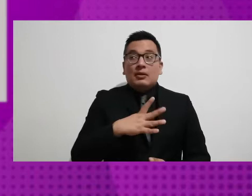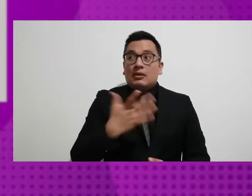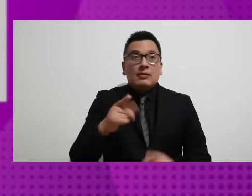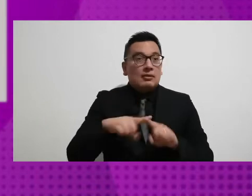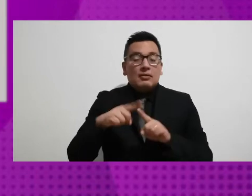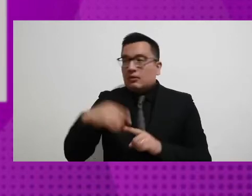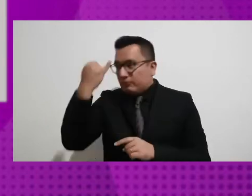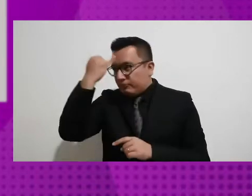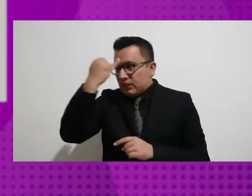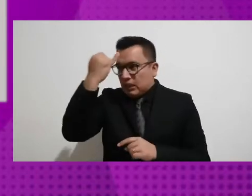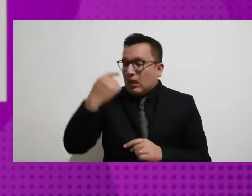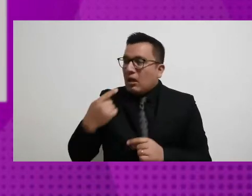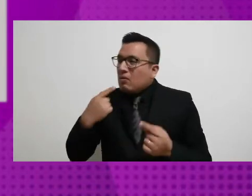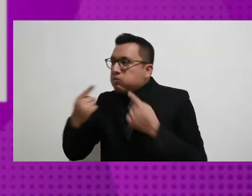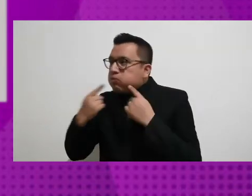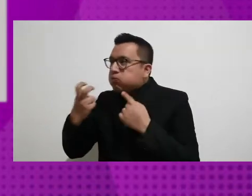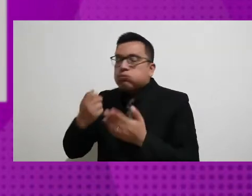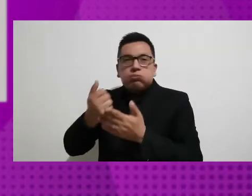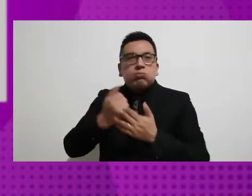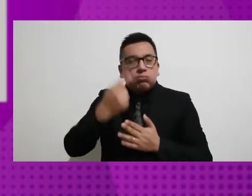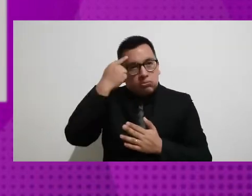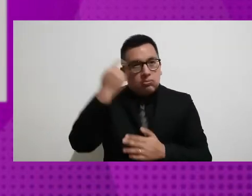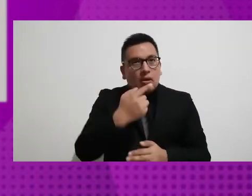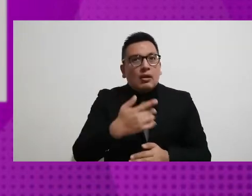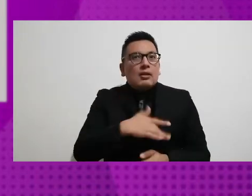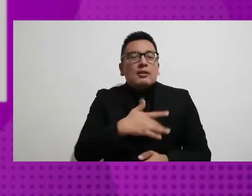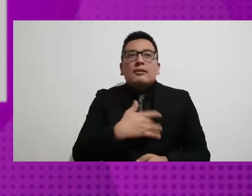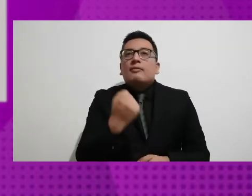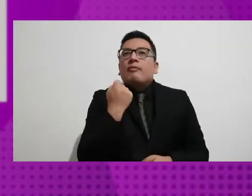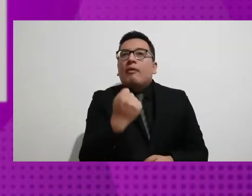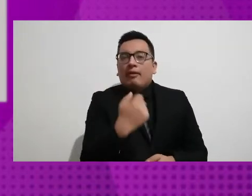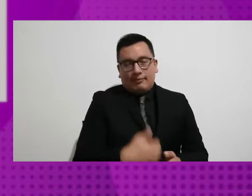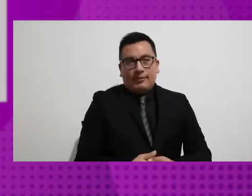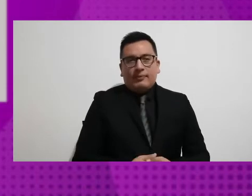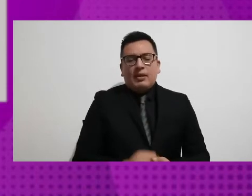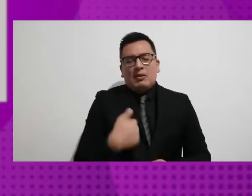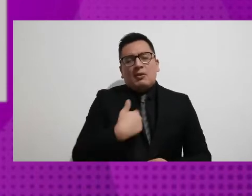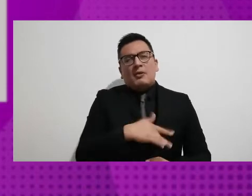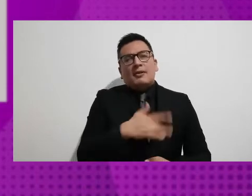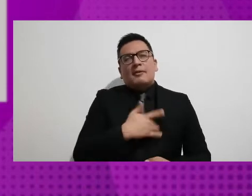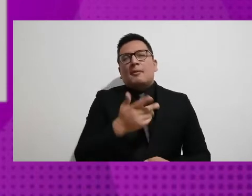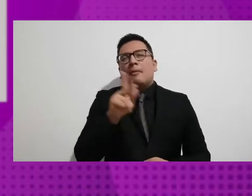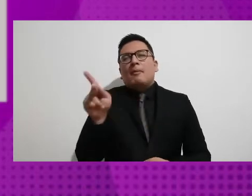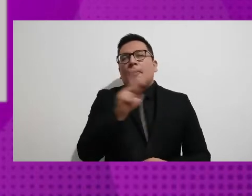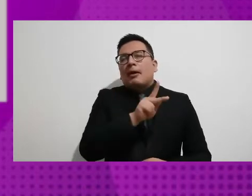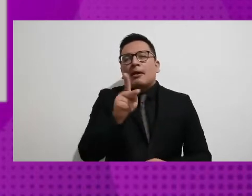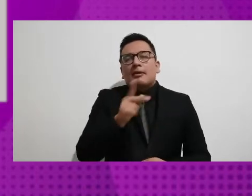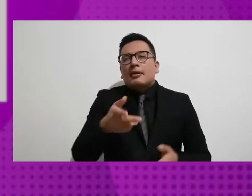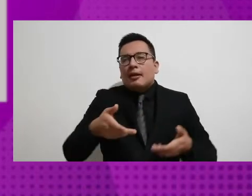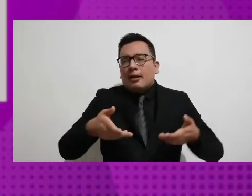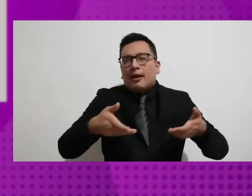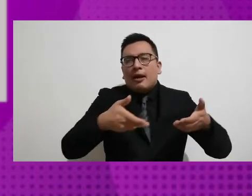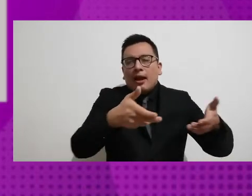Yo lo puedo visualizar o lo hemos visualizado como una carretera de doble vía, que si bien hay